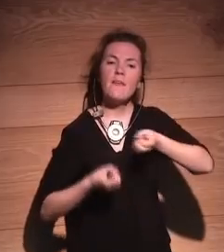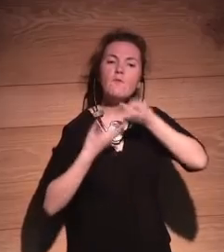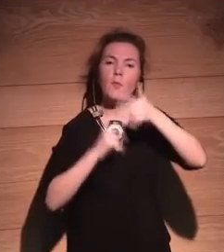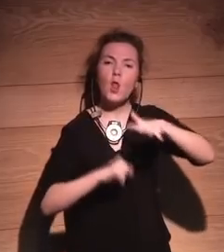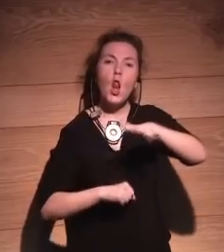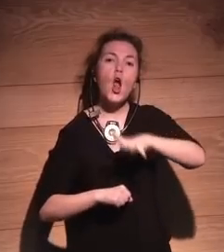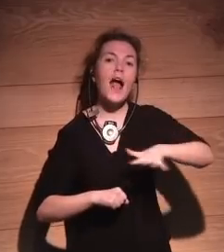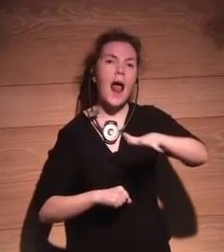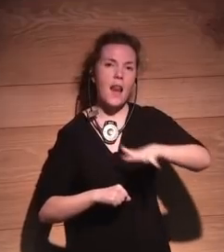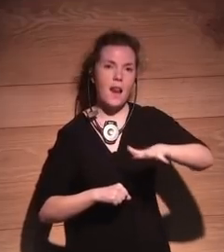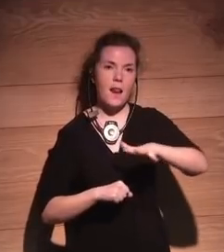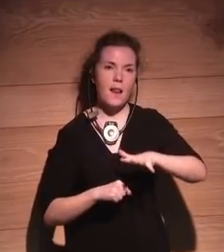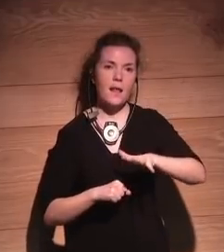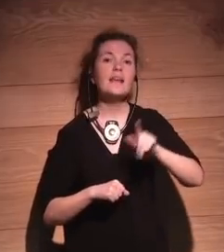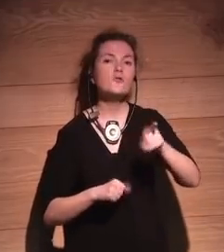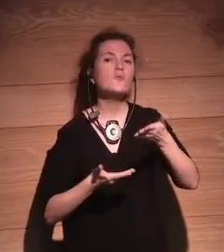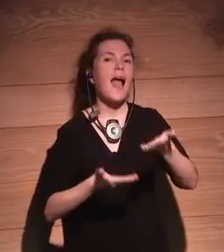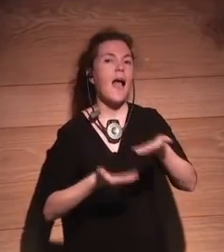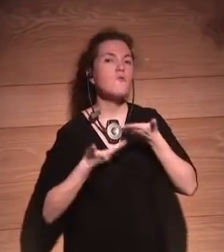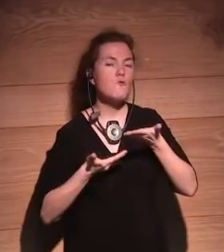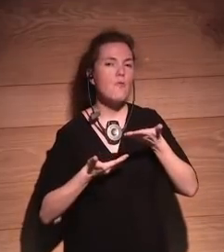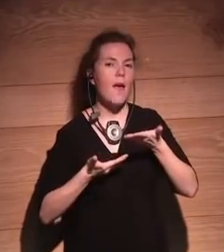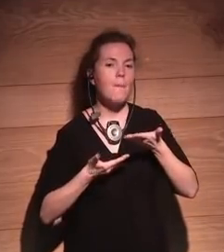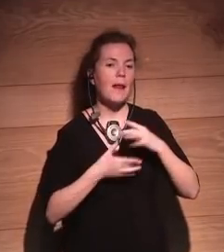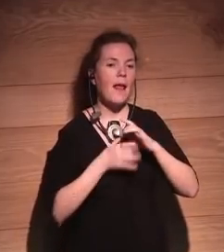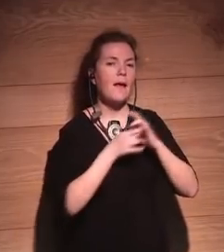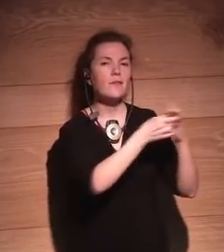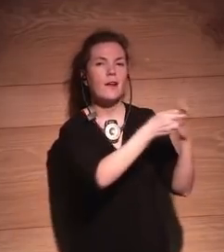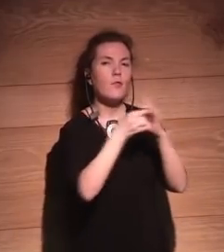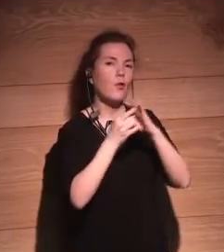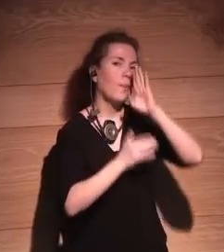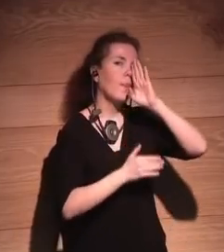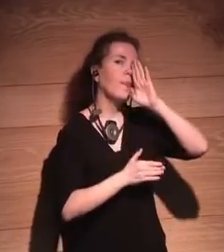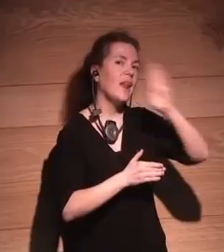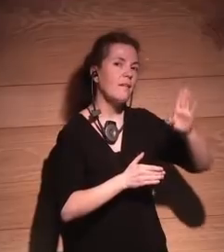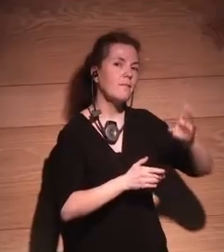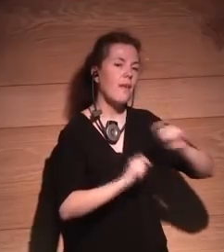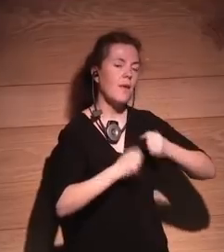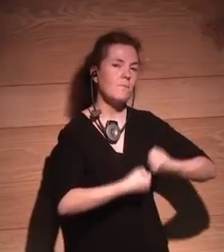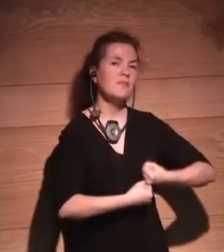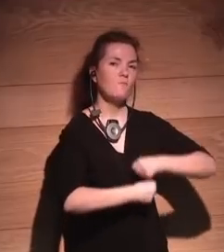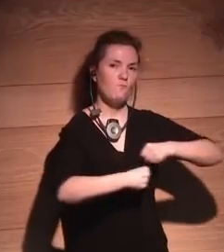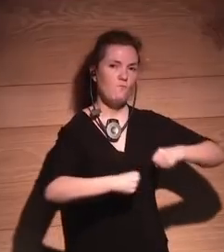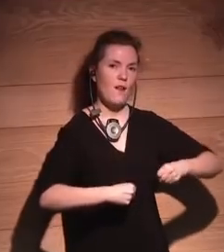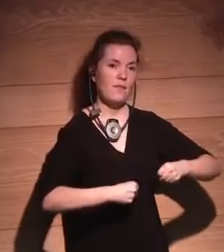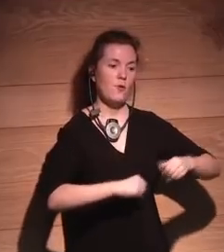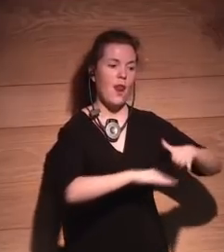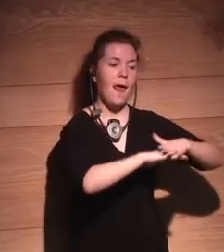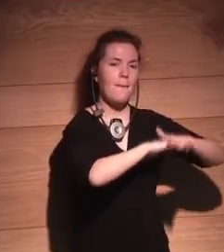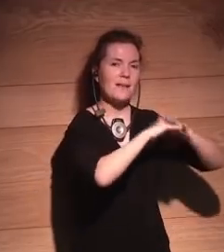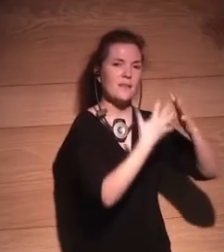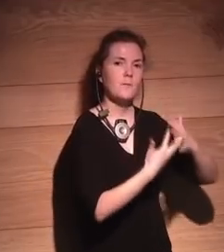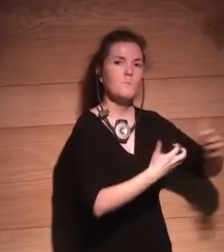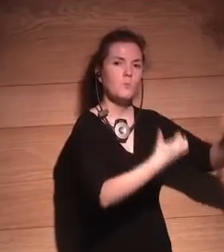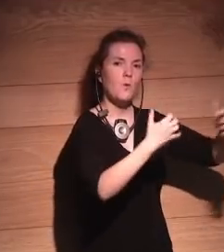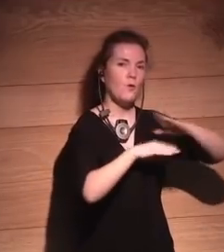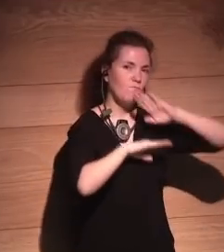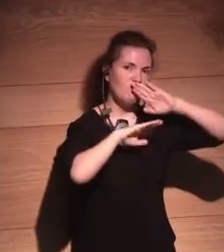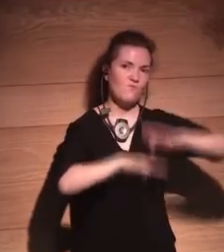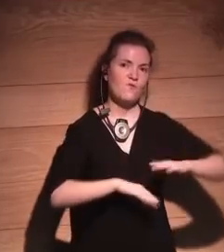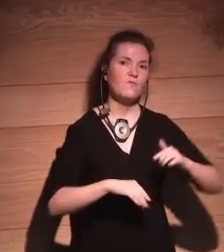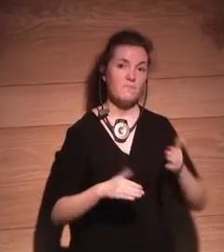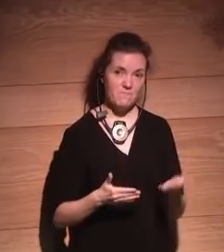local, que sí que te ayuda a robustecer esa relación directa con la base de tu lector más fiel,